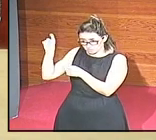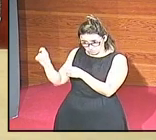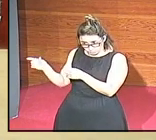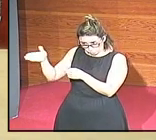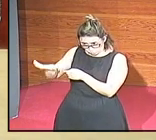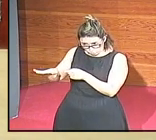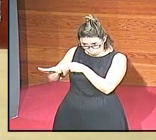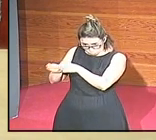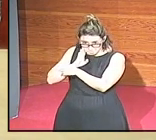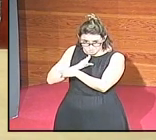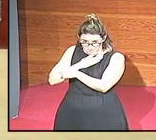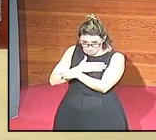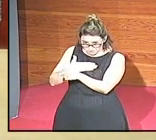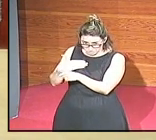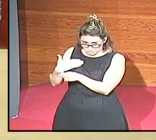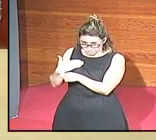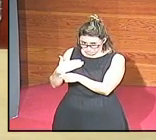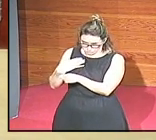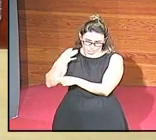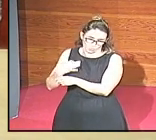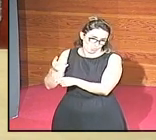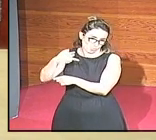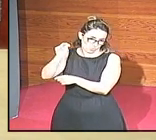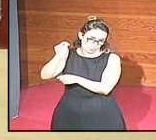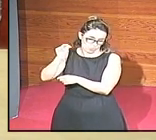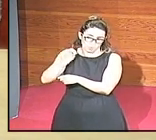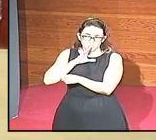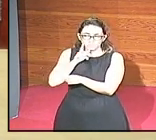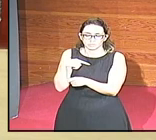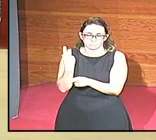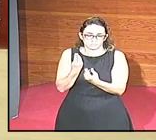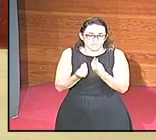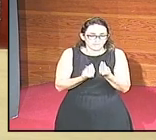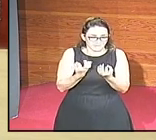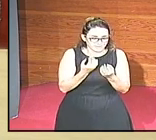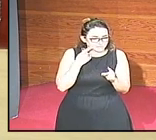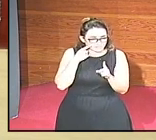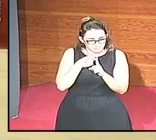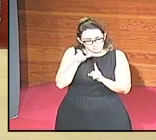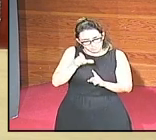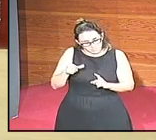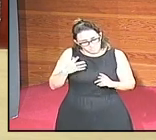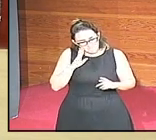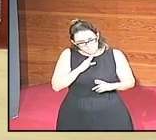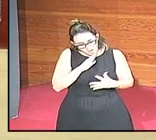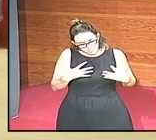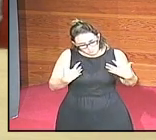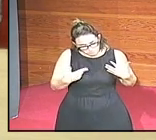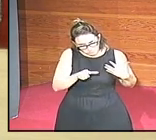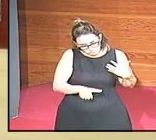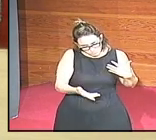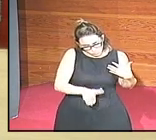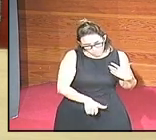no. Pues entonces, vamos a ver qué podemos hacer para que no haya más madres de Artyom. ¿Vale? Que